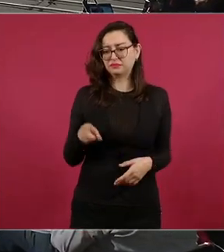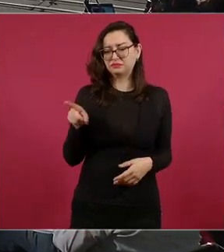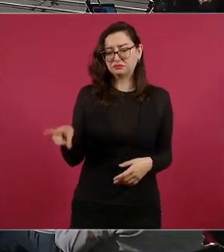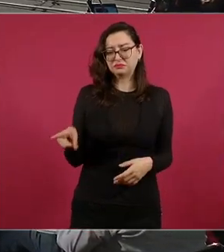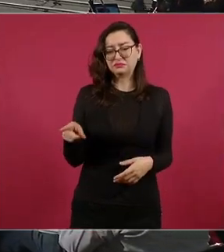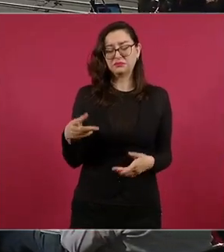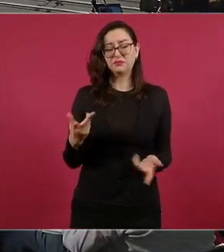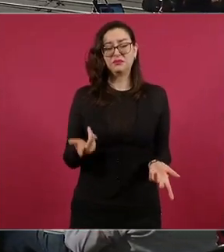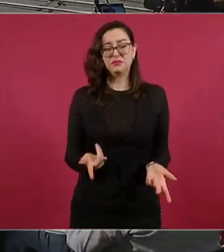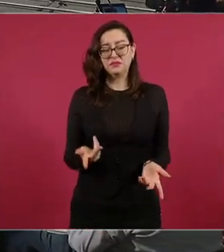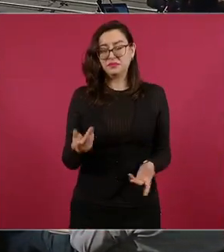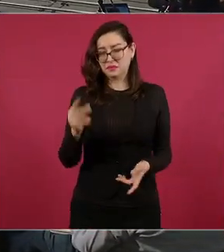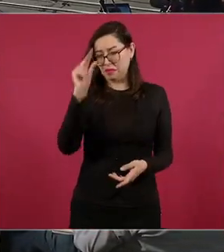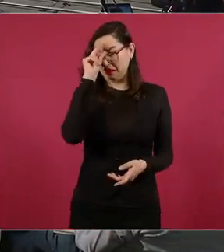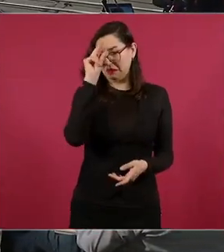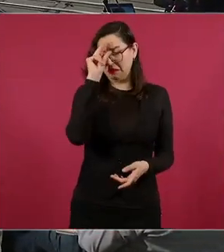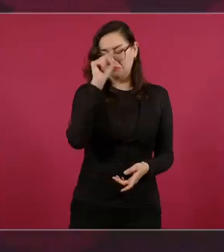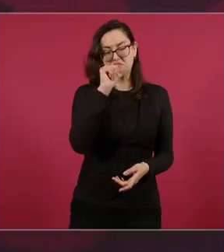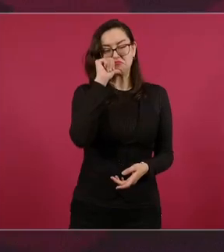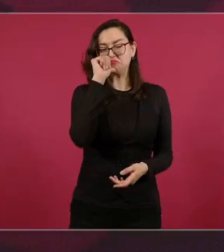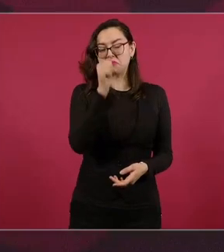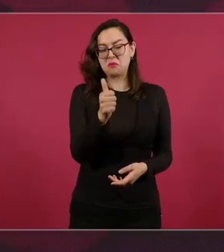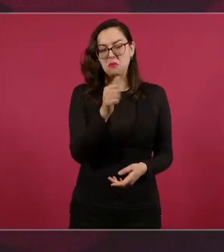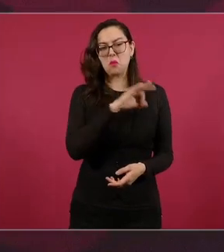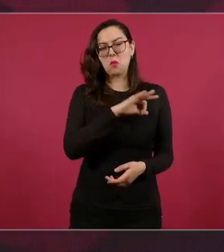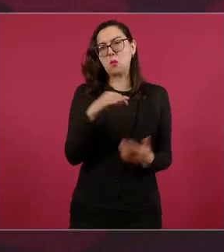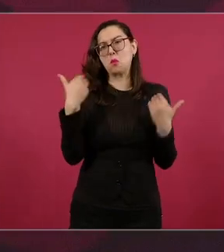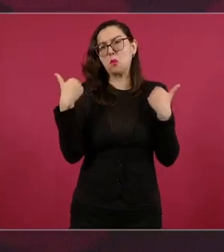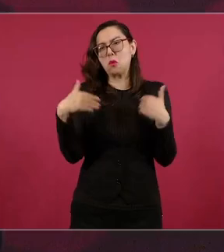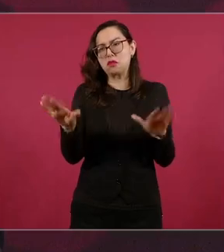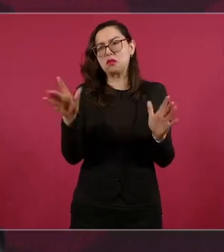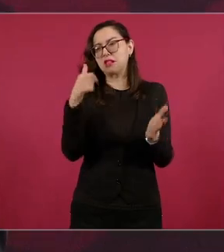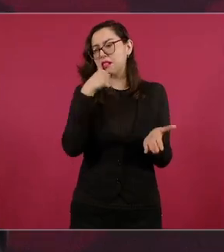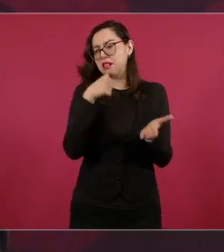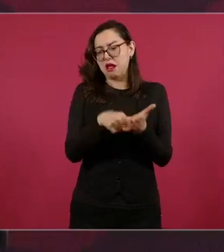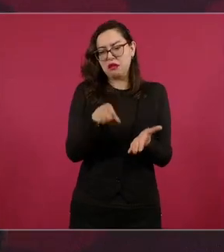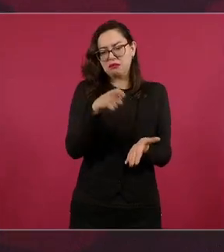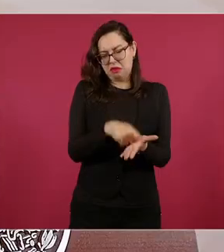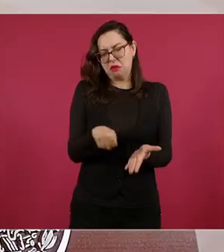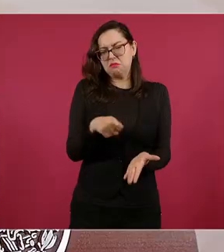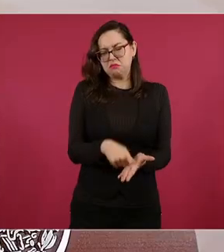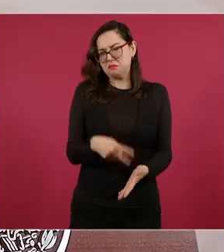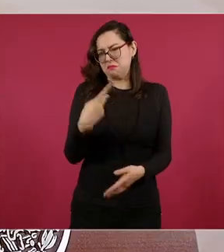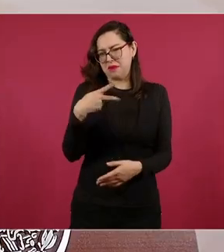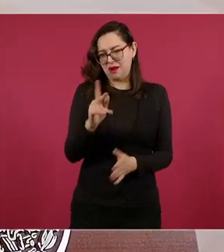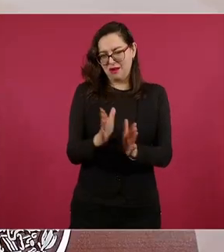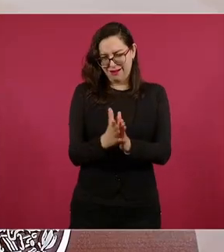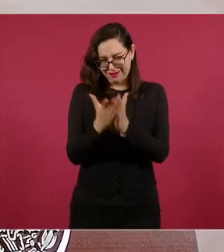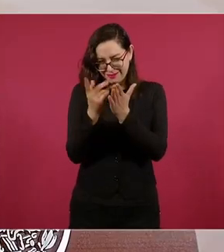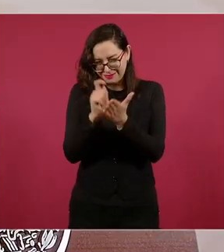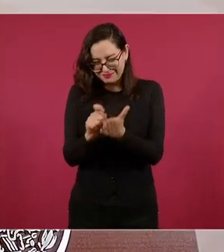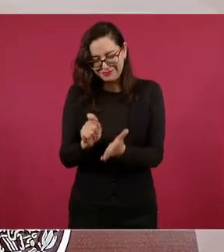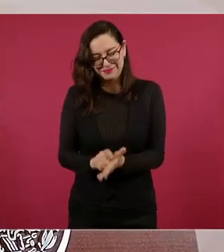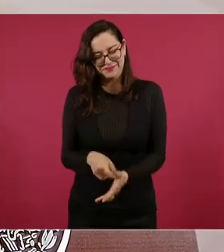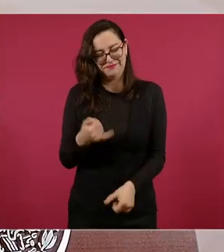personales. A don Agustín A don Agustín Llanes,